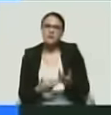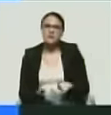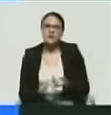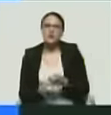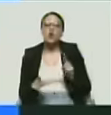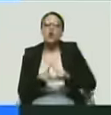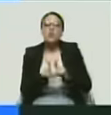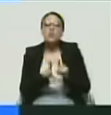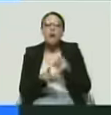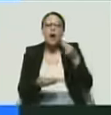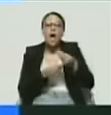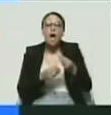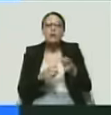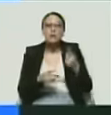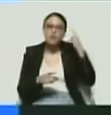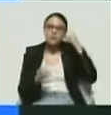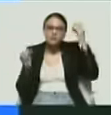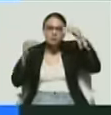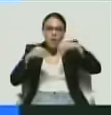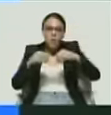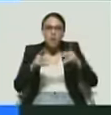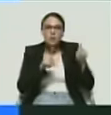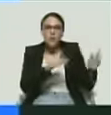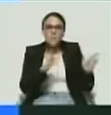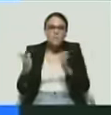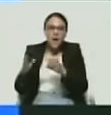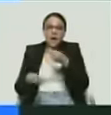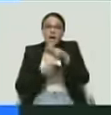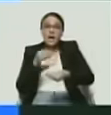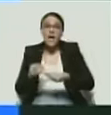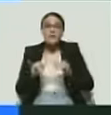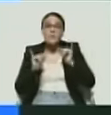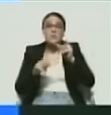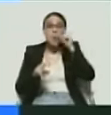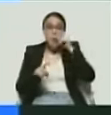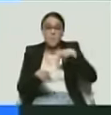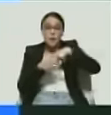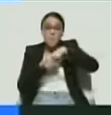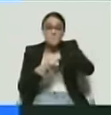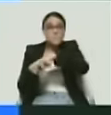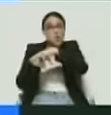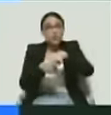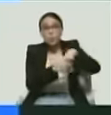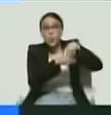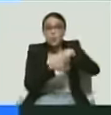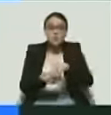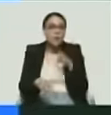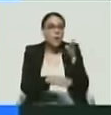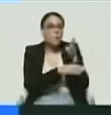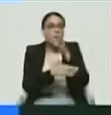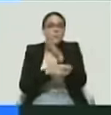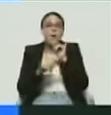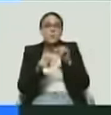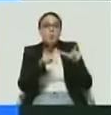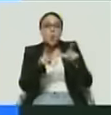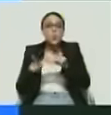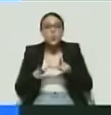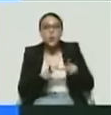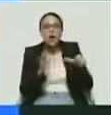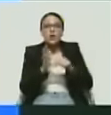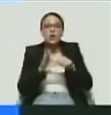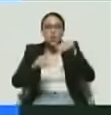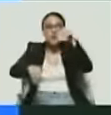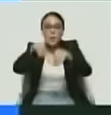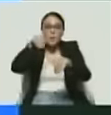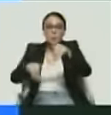plan para apostar motorizados en los megacentros de votación, sobre todo en los centros de